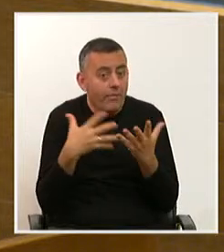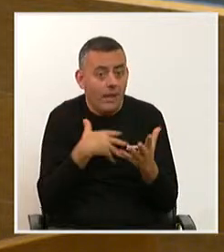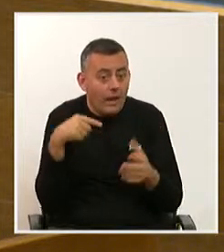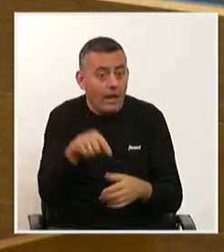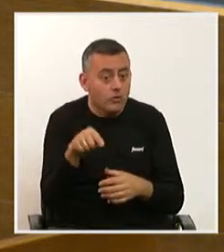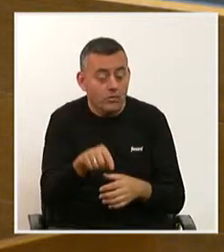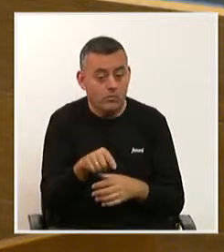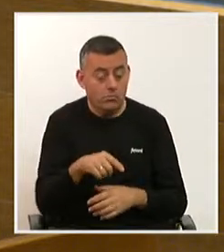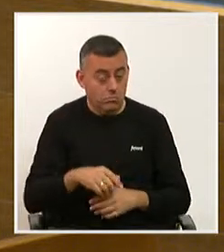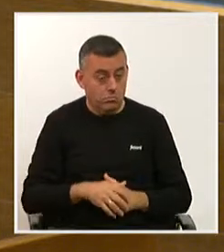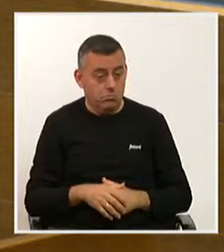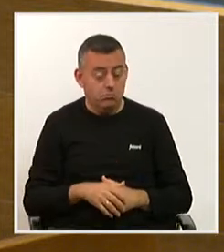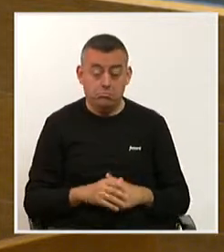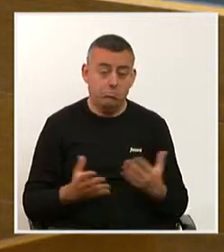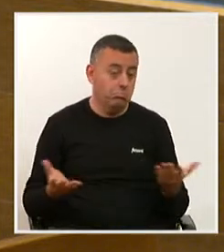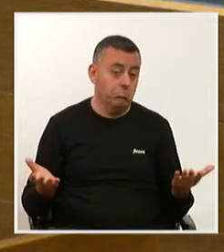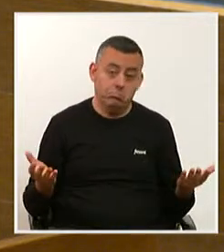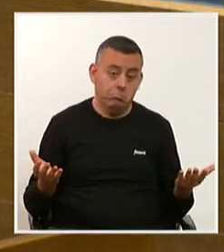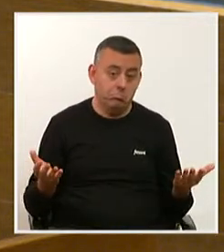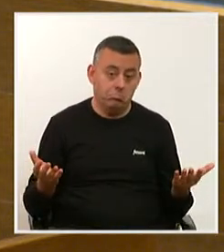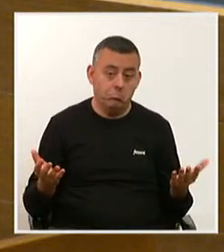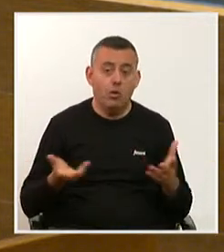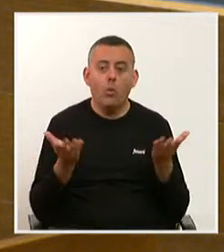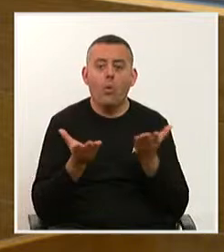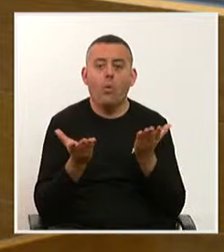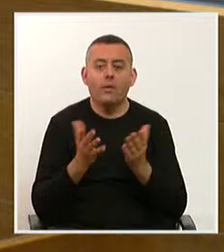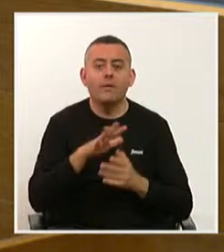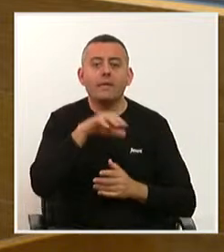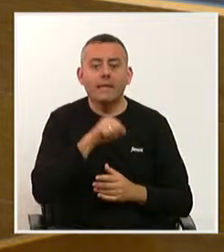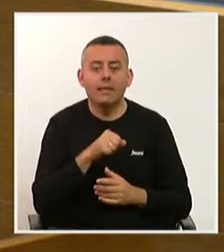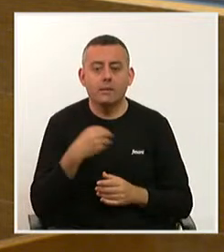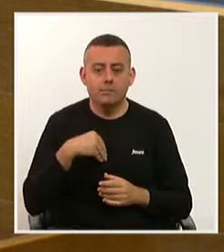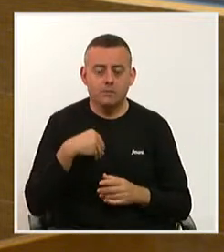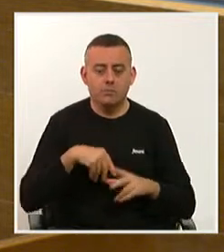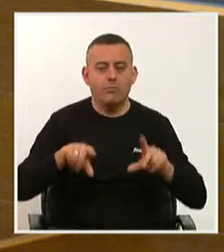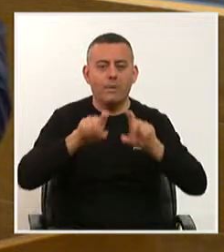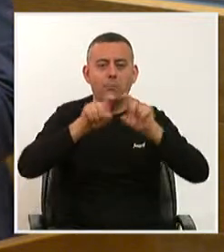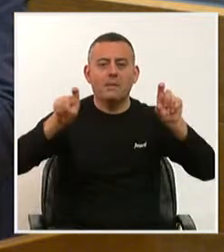valenciana había una urgencia en las empresas del